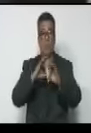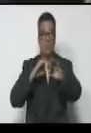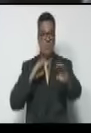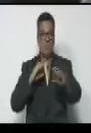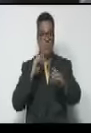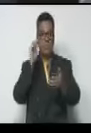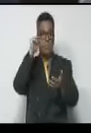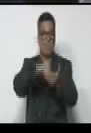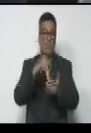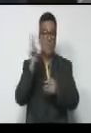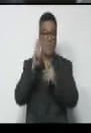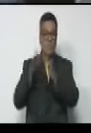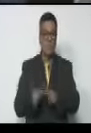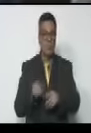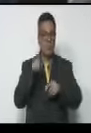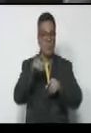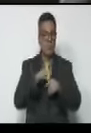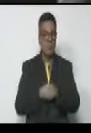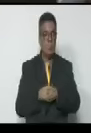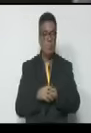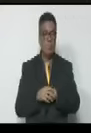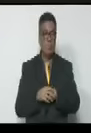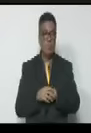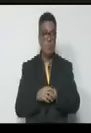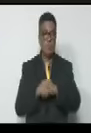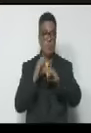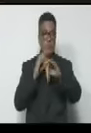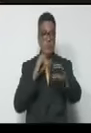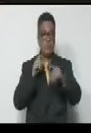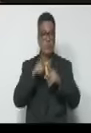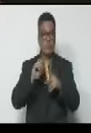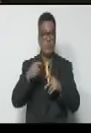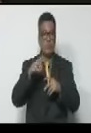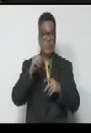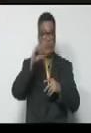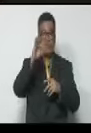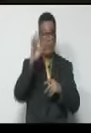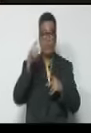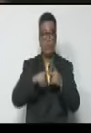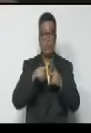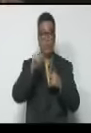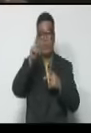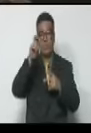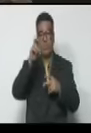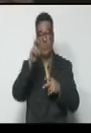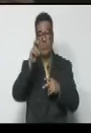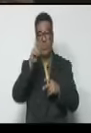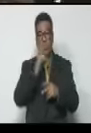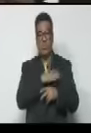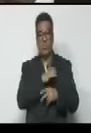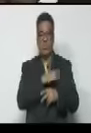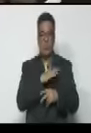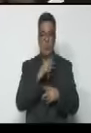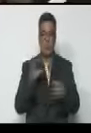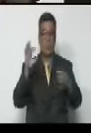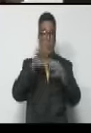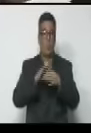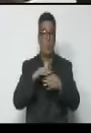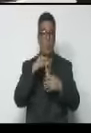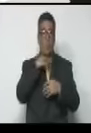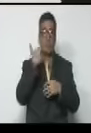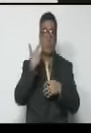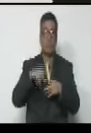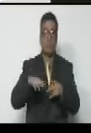Aragua venezolano controla las drogas con el Clan del Golfo. Y el nuevo Herald de Chile asocia la muerte